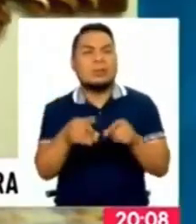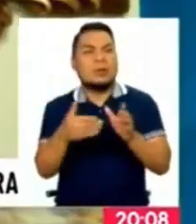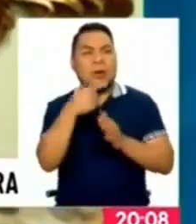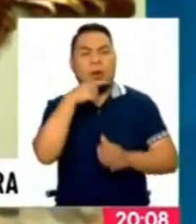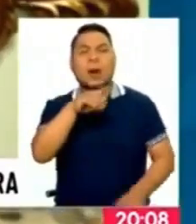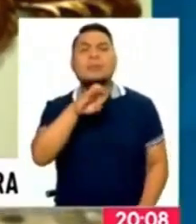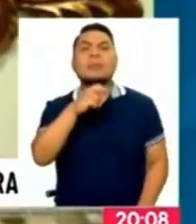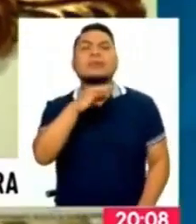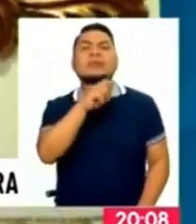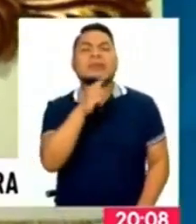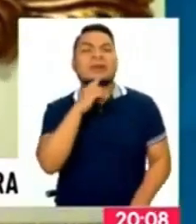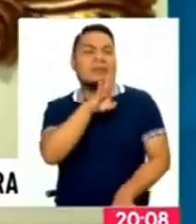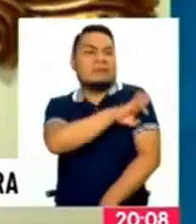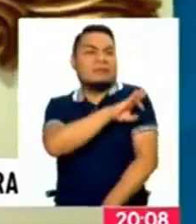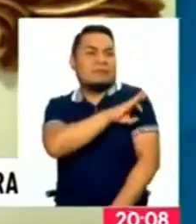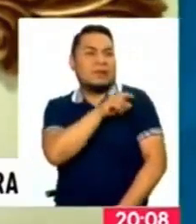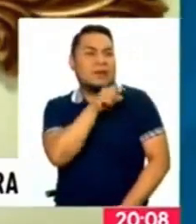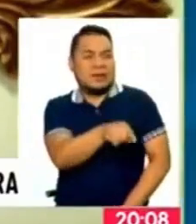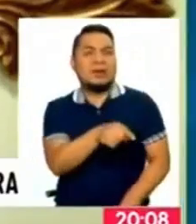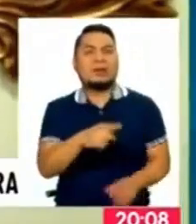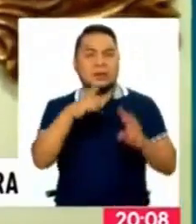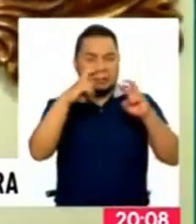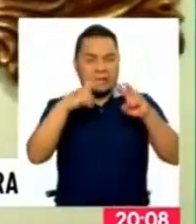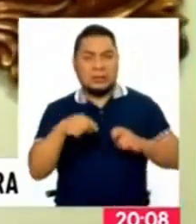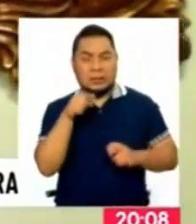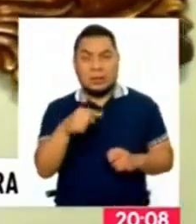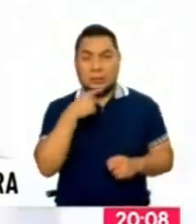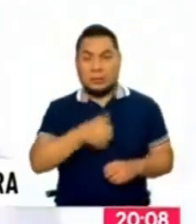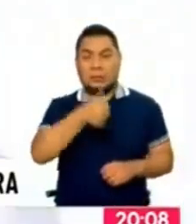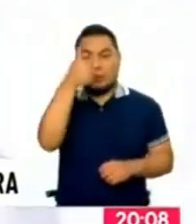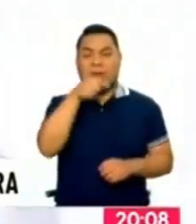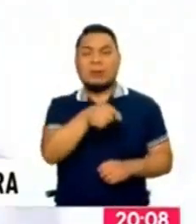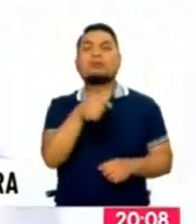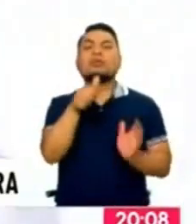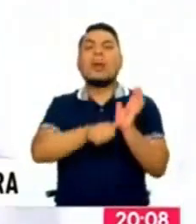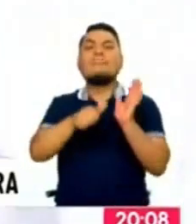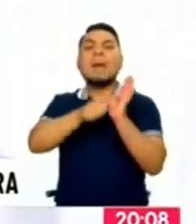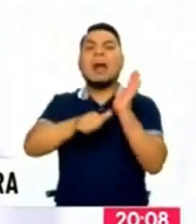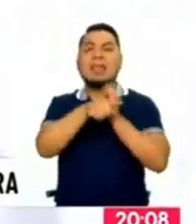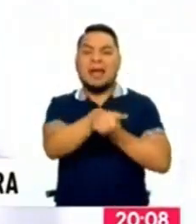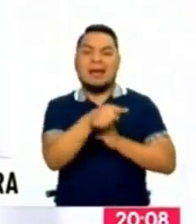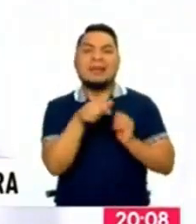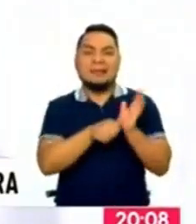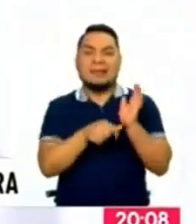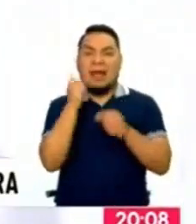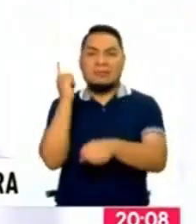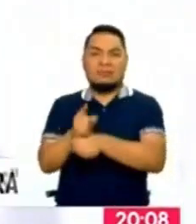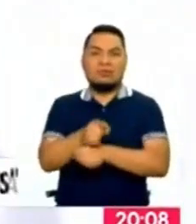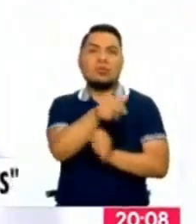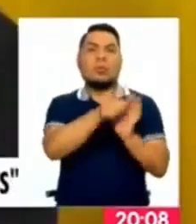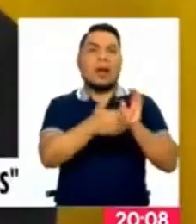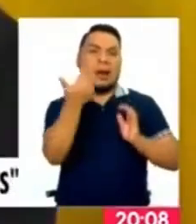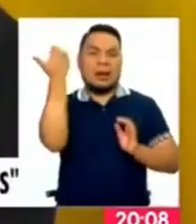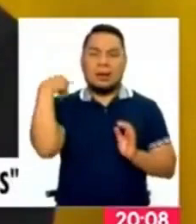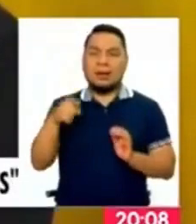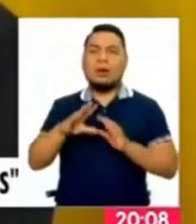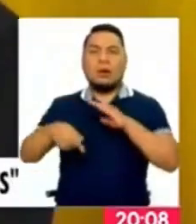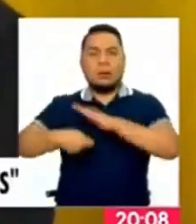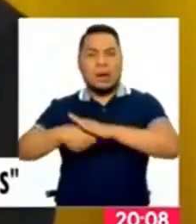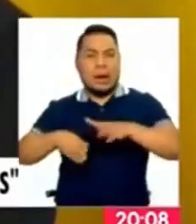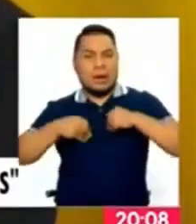como propósito capturar al sobrino del mandatario fray vázquez y al ex ministro de transportes y comunicaciones juan